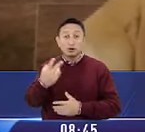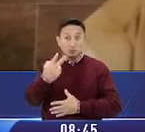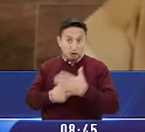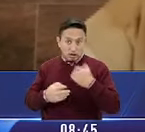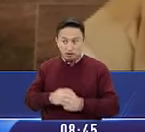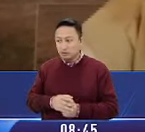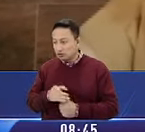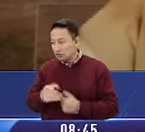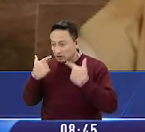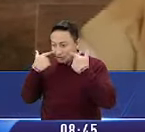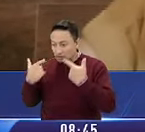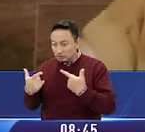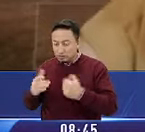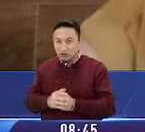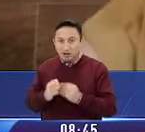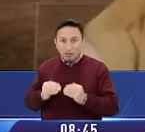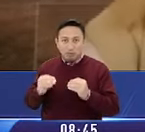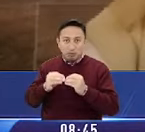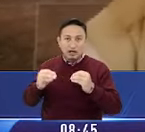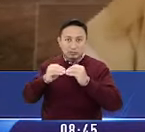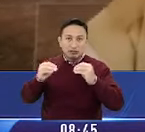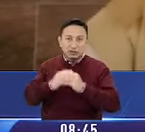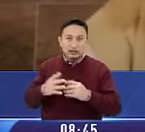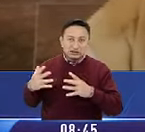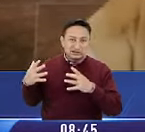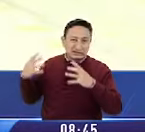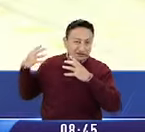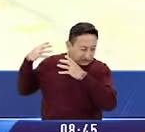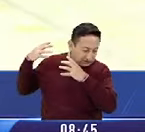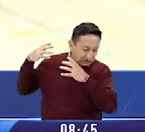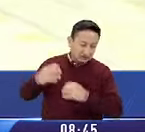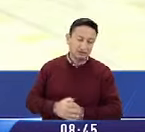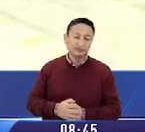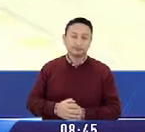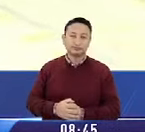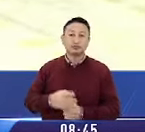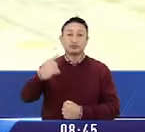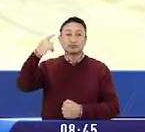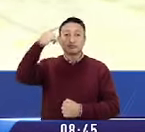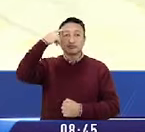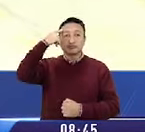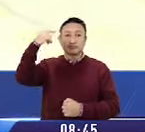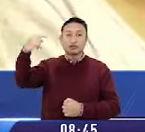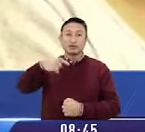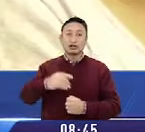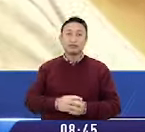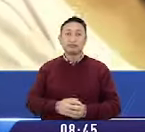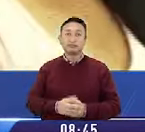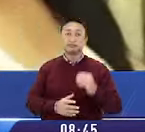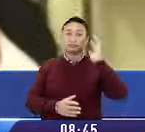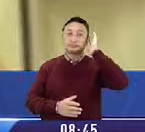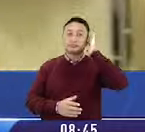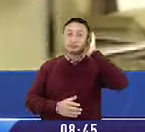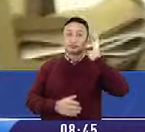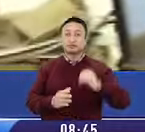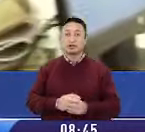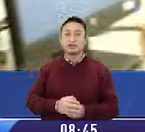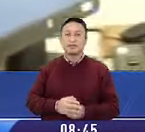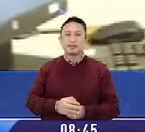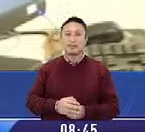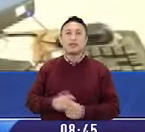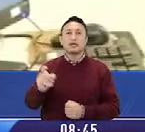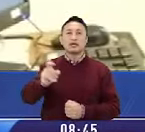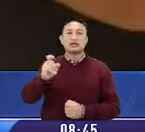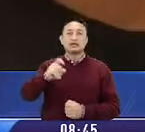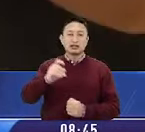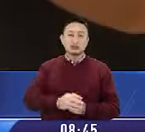hijos, entonces estamos sobrecargando a la madre. La salud mental materna podría pasar desapercibida, pero se requiere